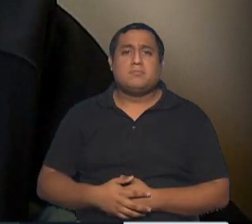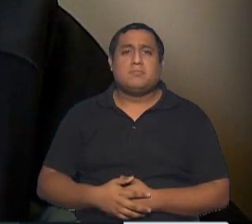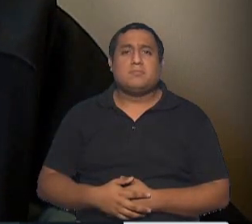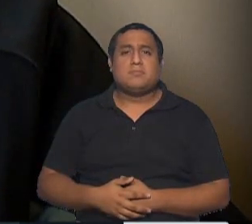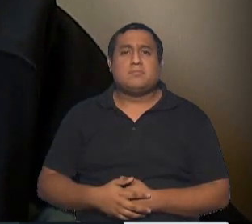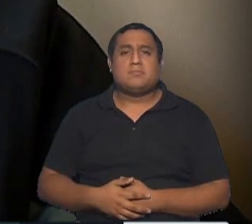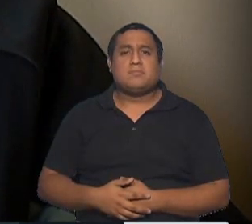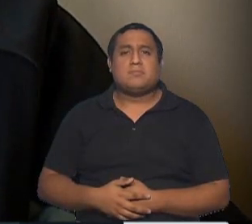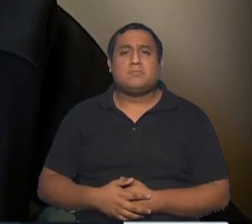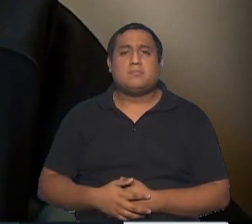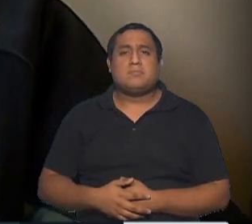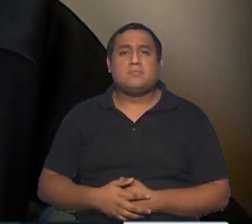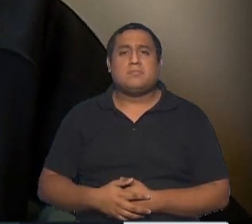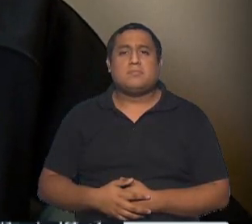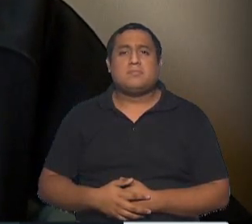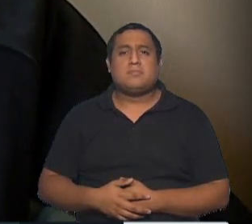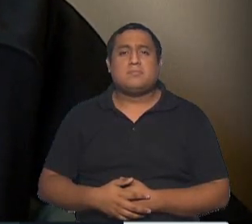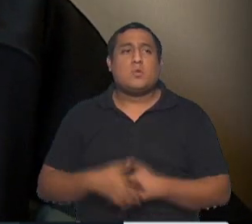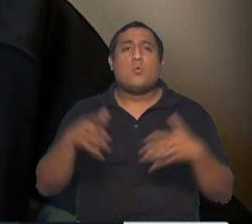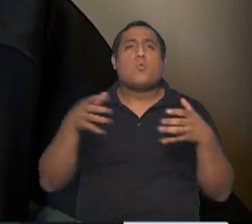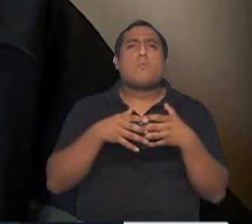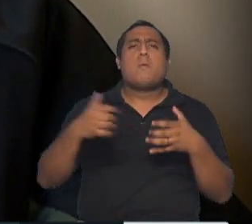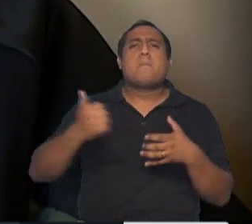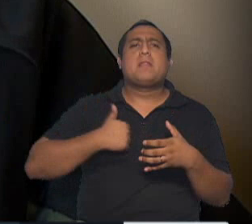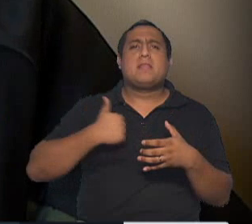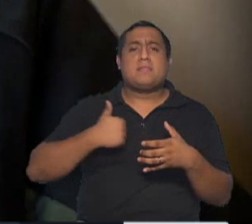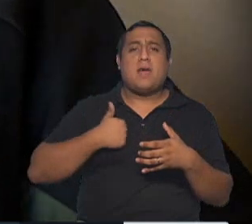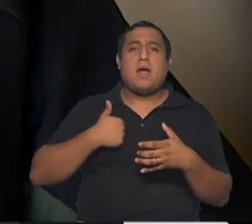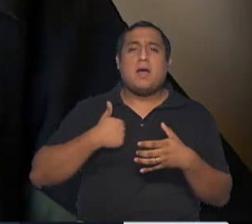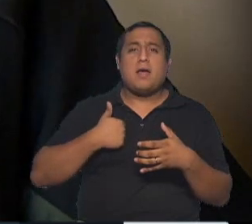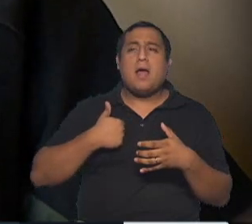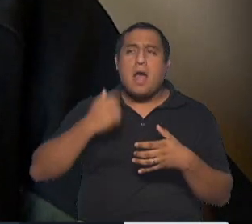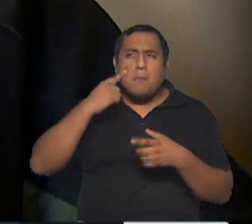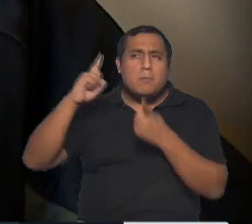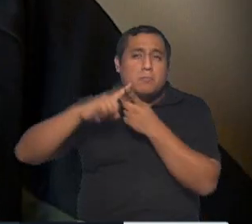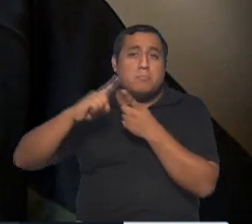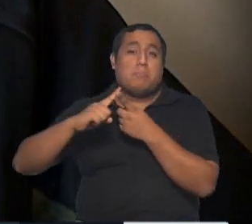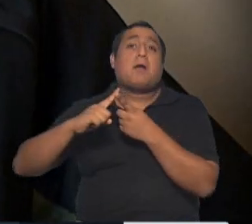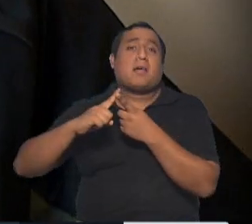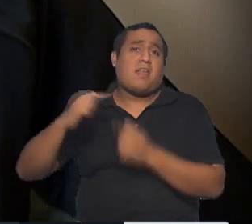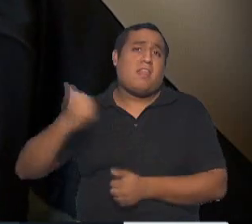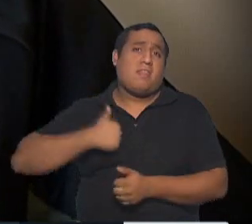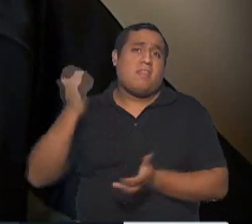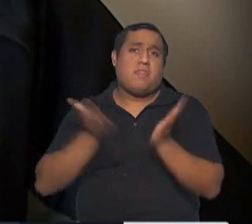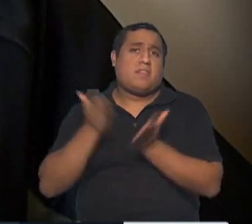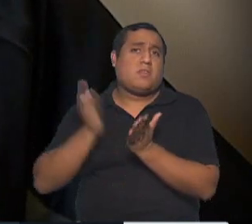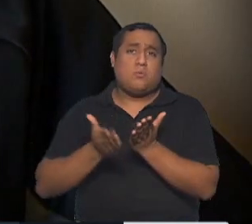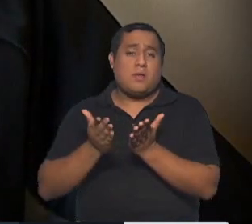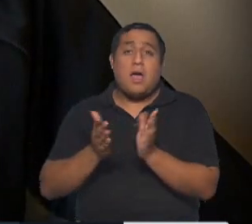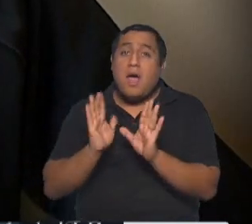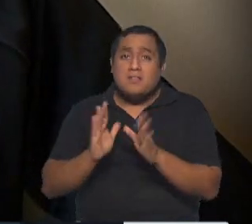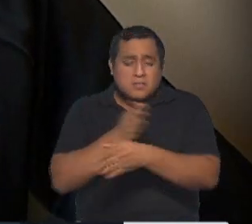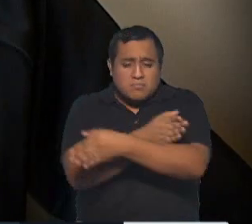Paradójicamente, la Junta Militar lo buscaba para prolongar la dictadura, la otra por otro motivo. Y así pasa todo el mes de